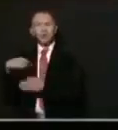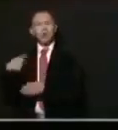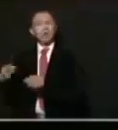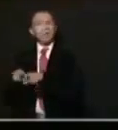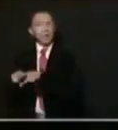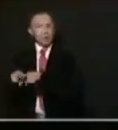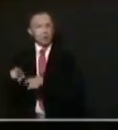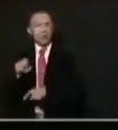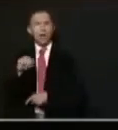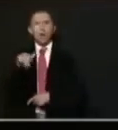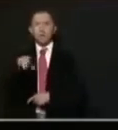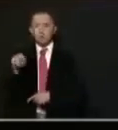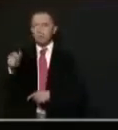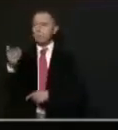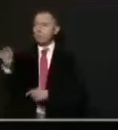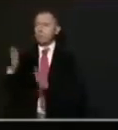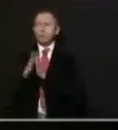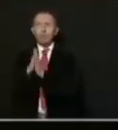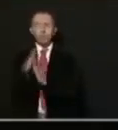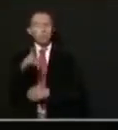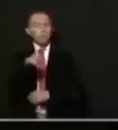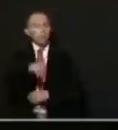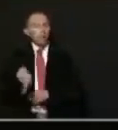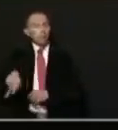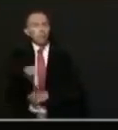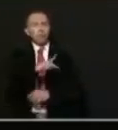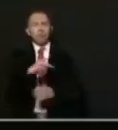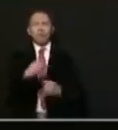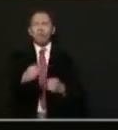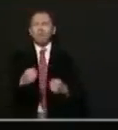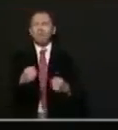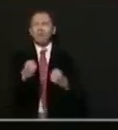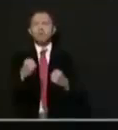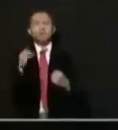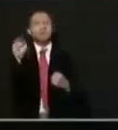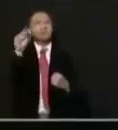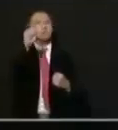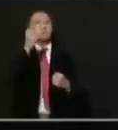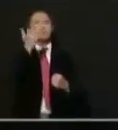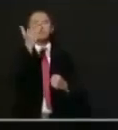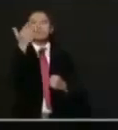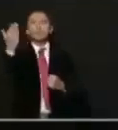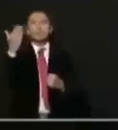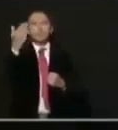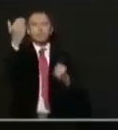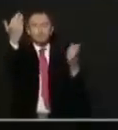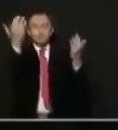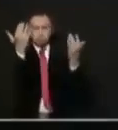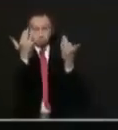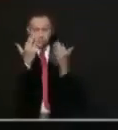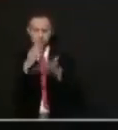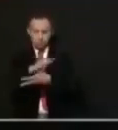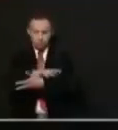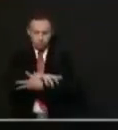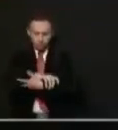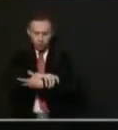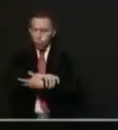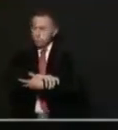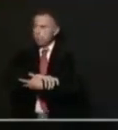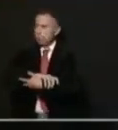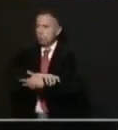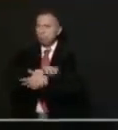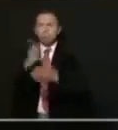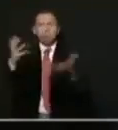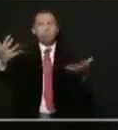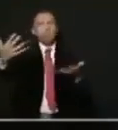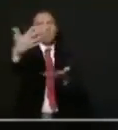fuerzas de todos los pueblos para que usted regrese nuevamente y con esta fuerza